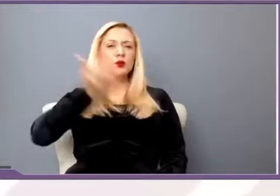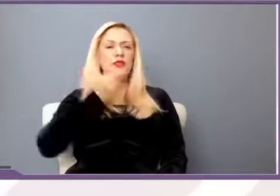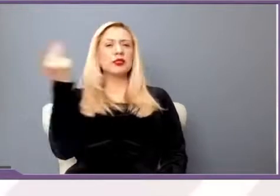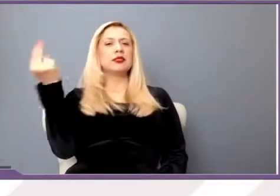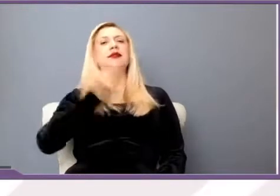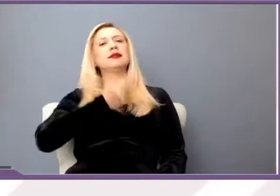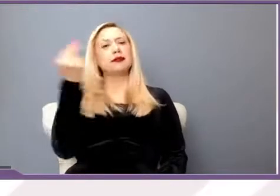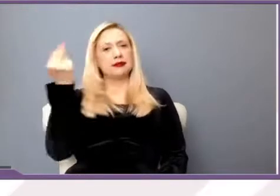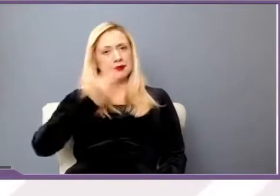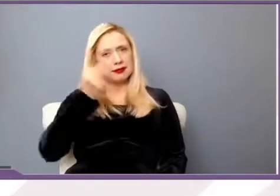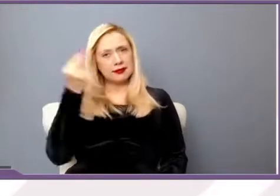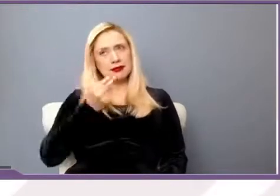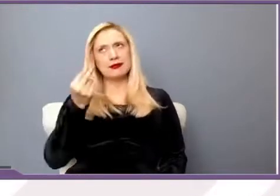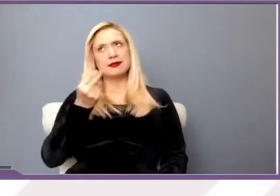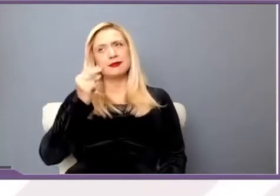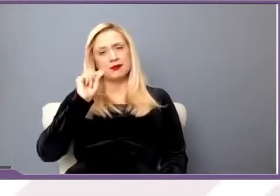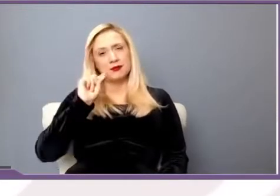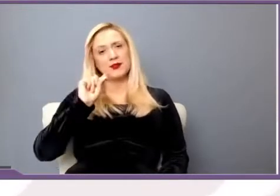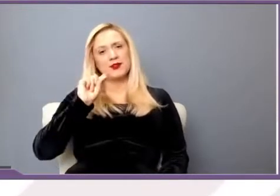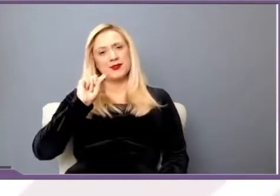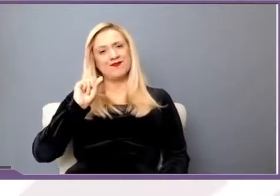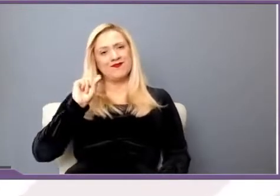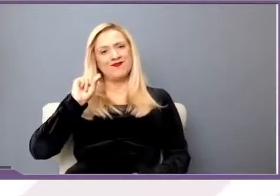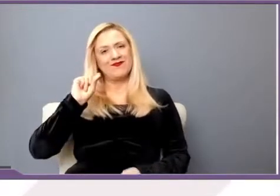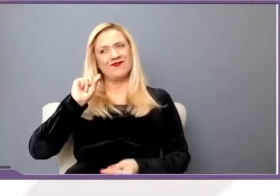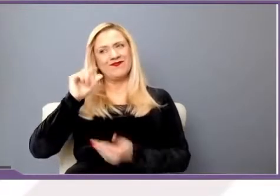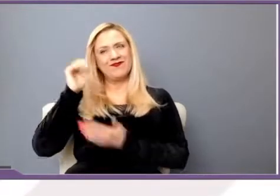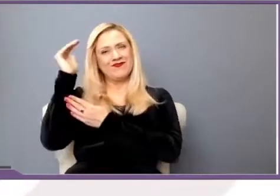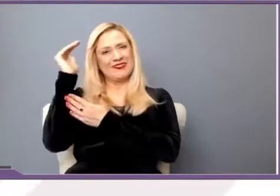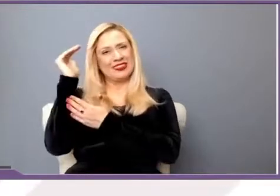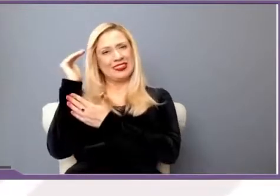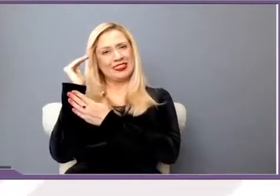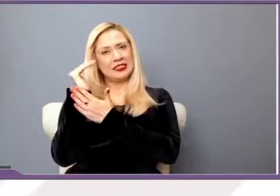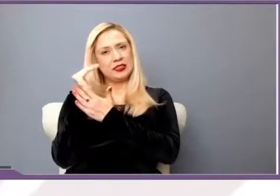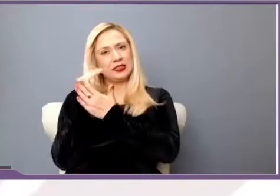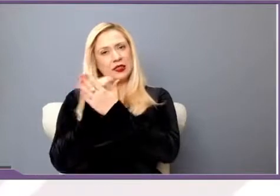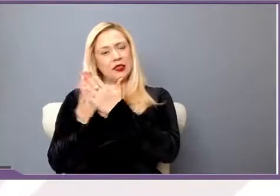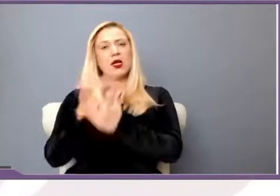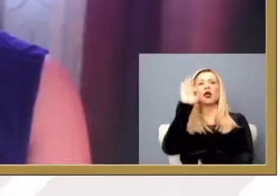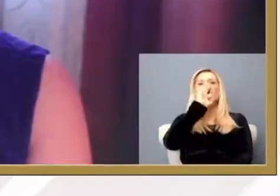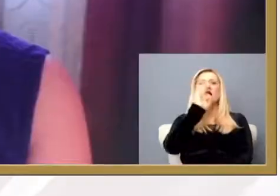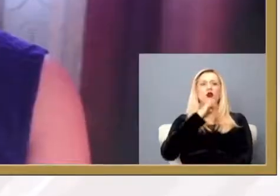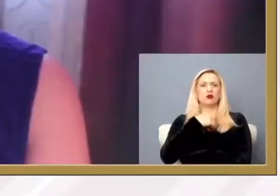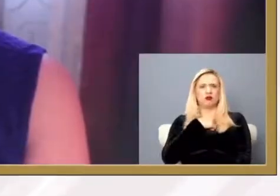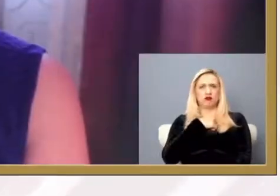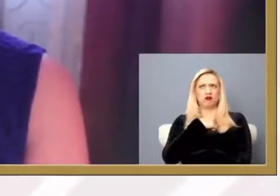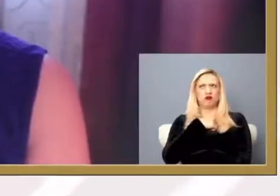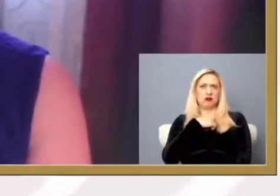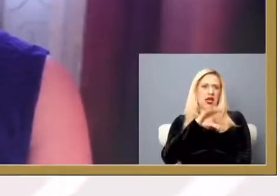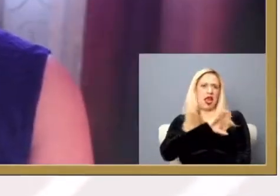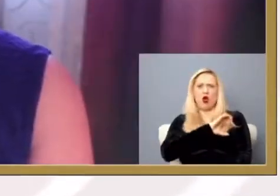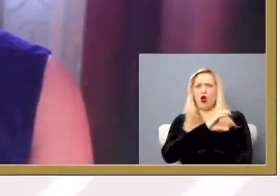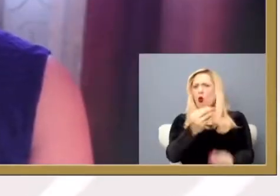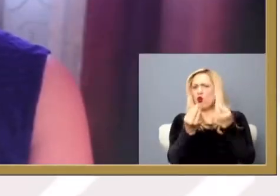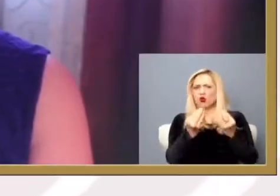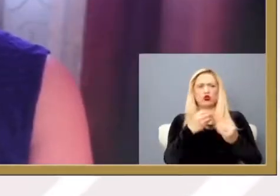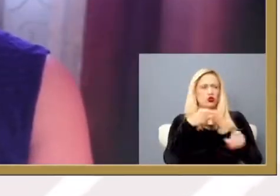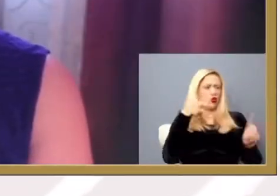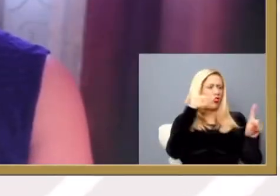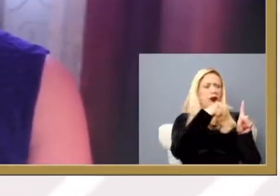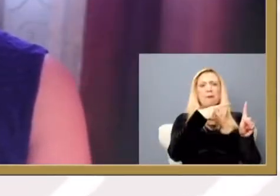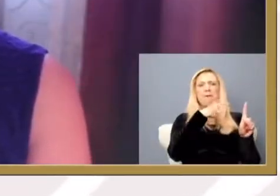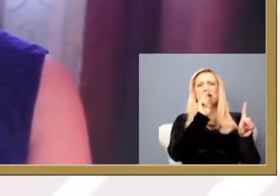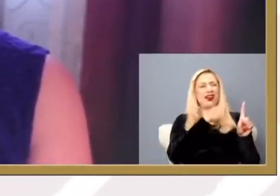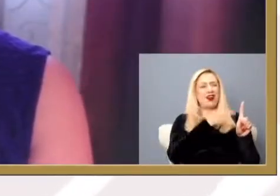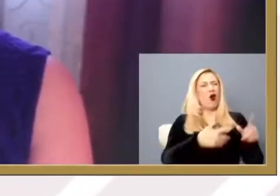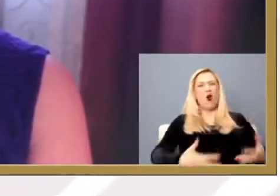cuestionando, porque podemos tener una buena voluntad hacia personas que incluso queremos y que nos han dicho que ser delgada es